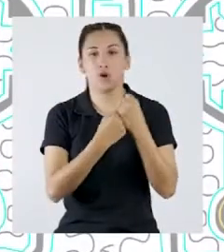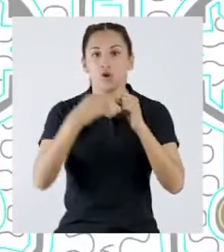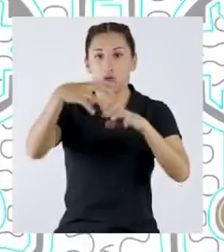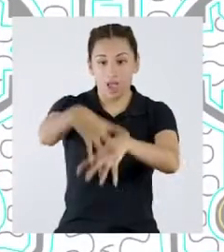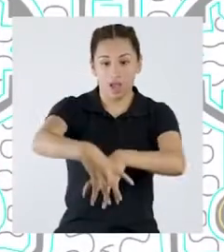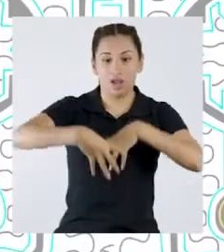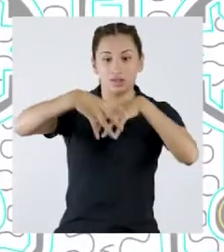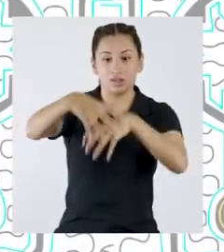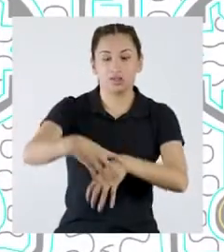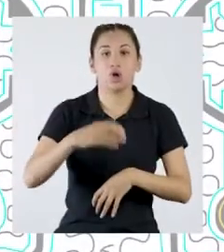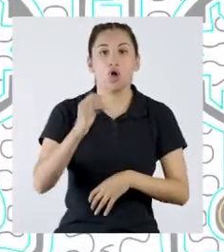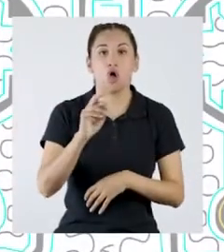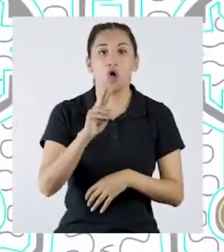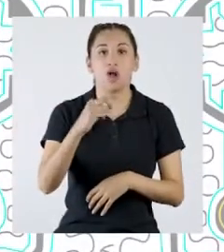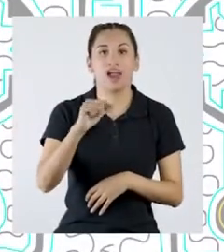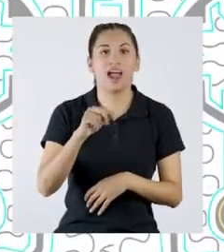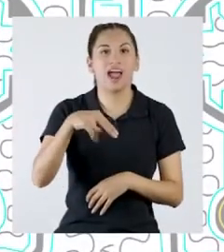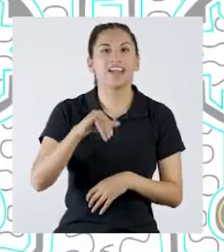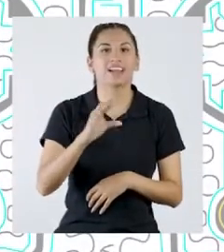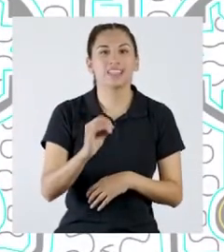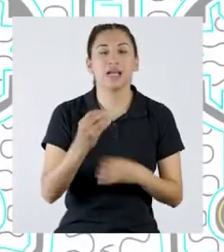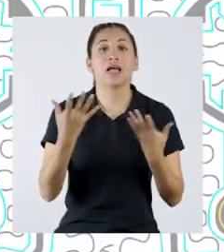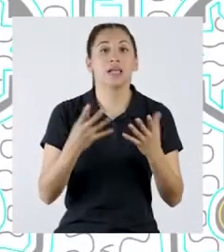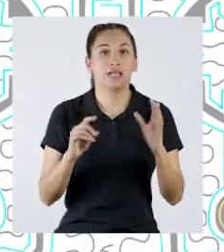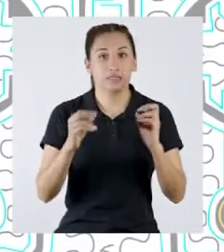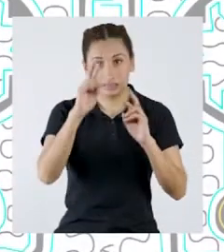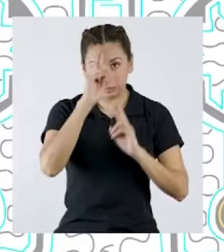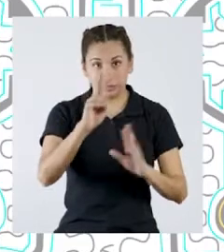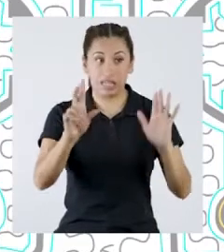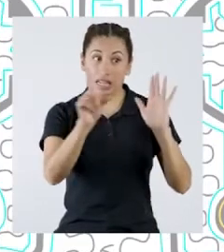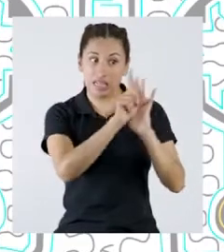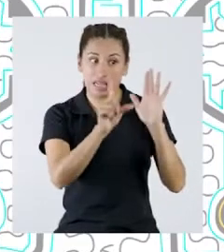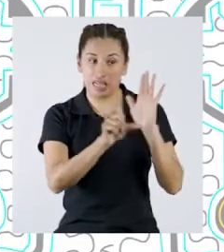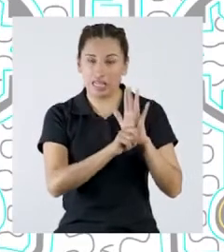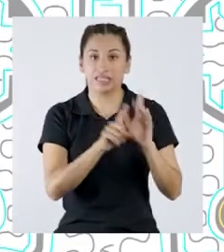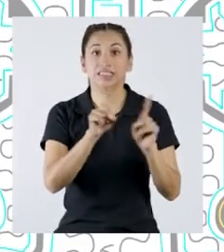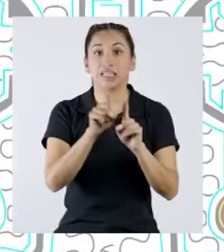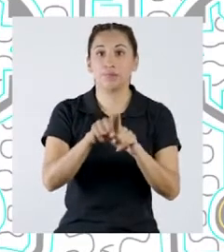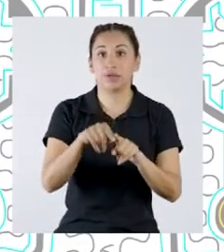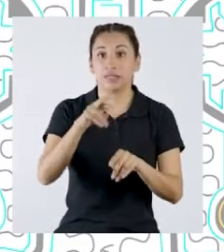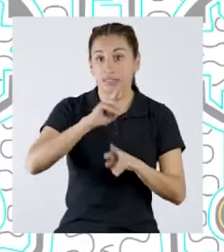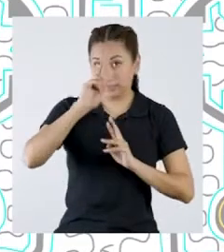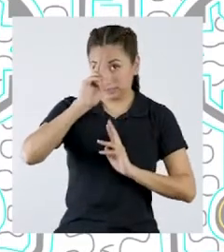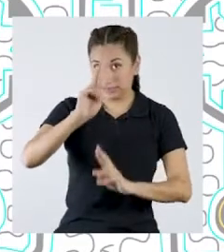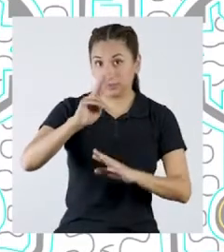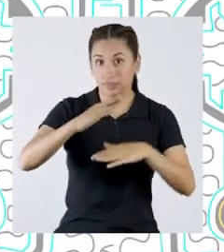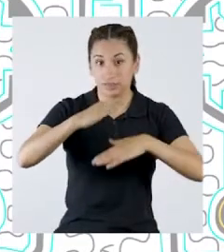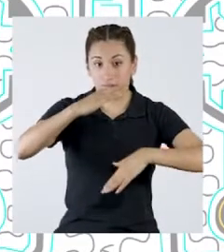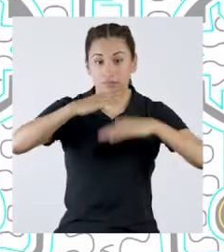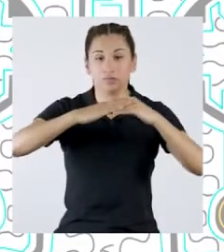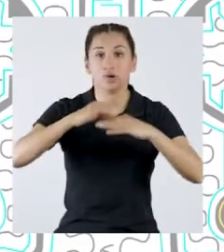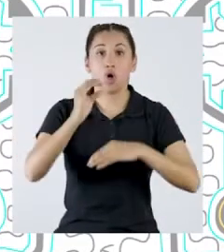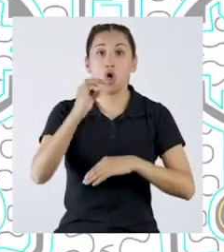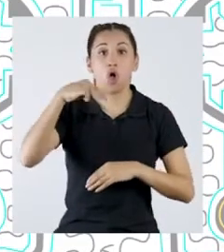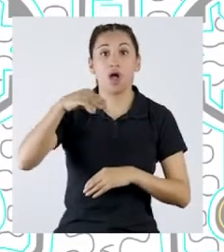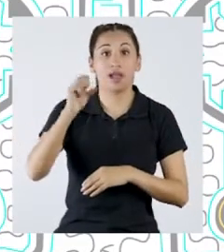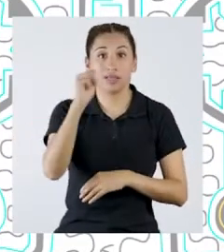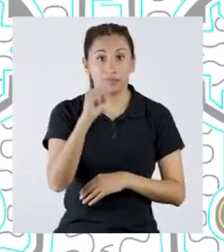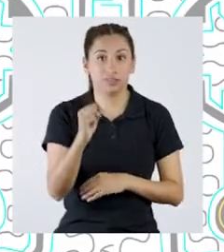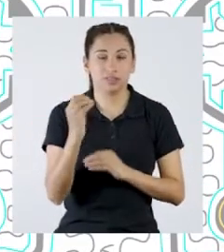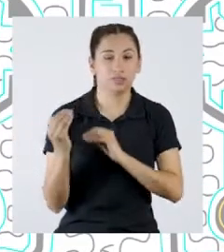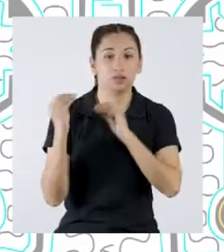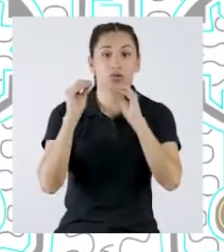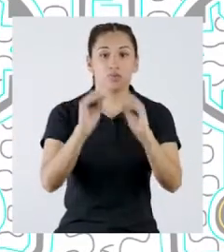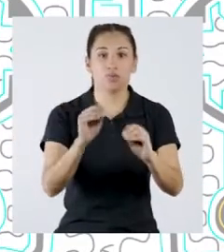la agricultura orgánica mediante leyes y respetando los límites que la OMS le